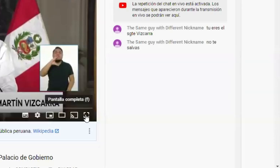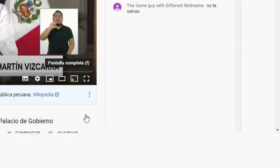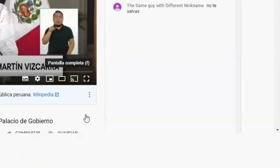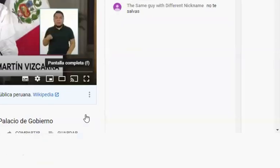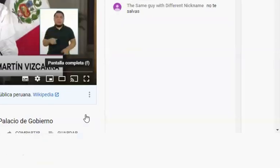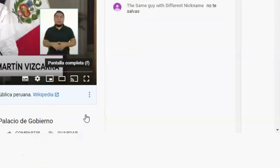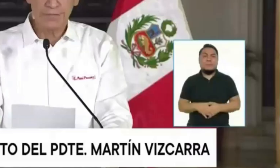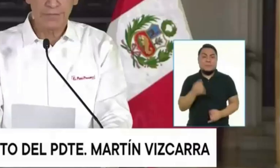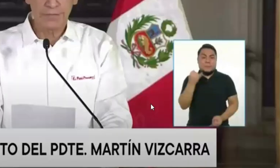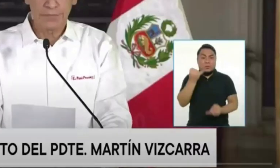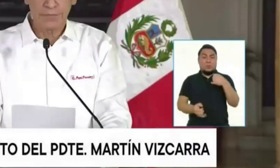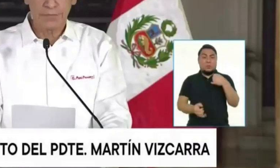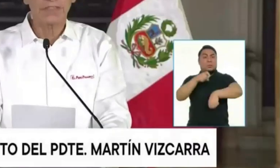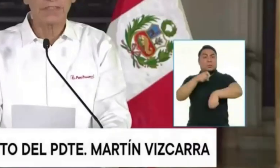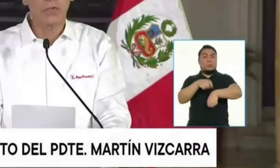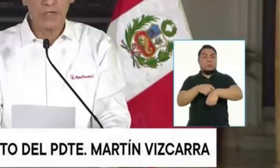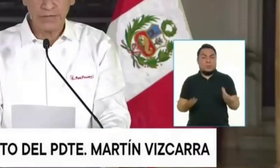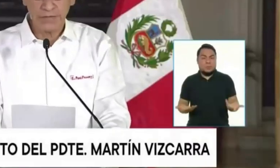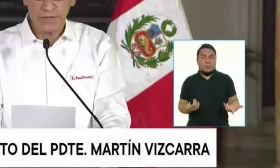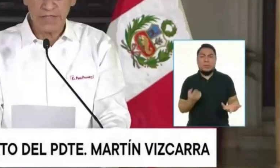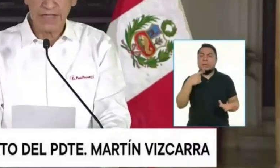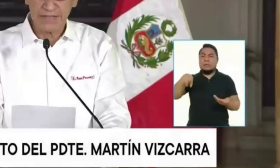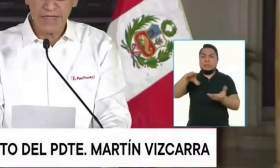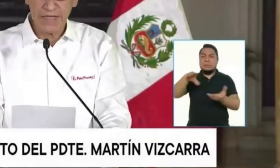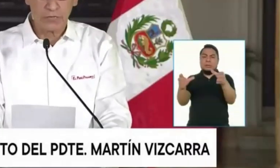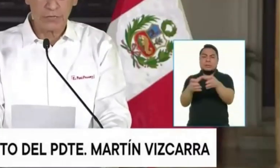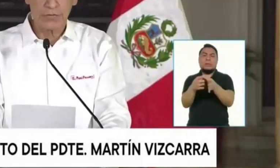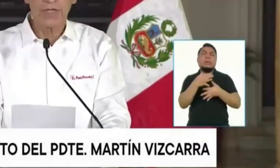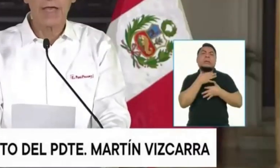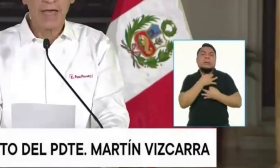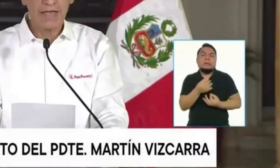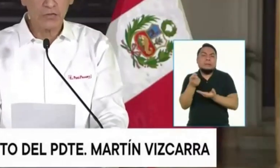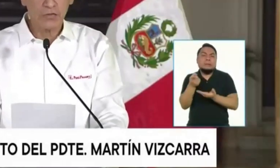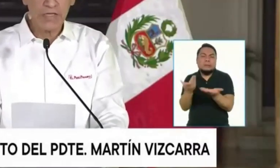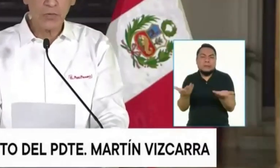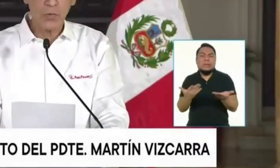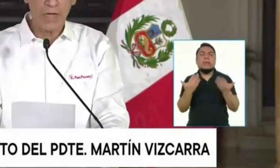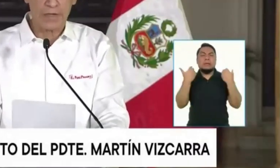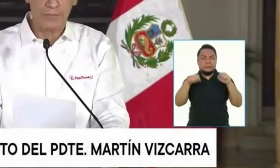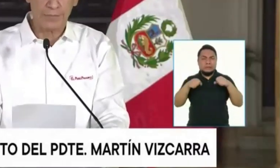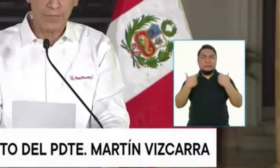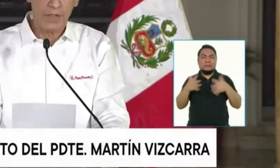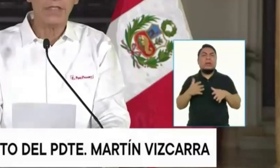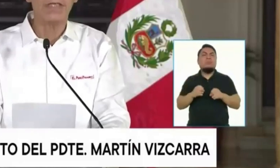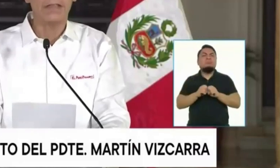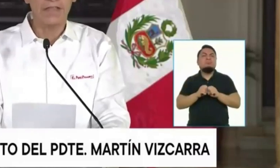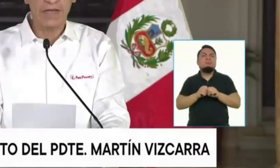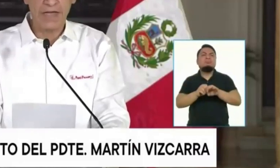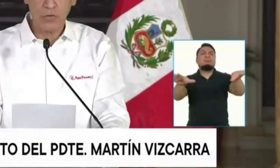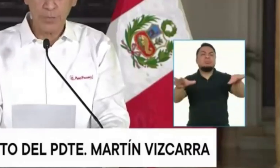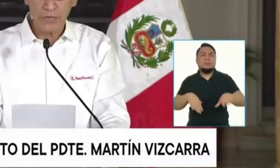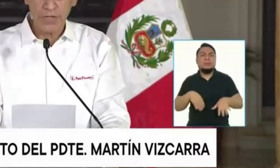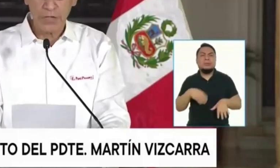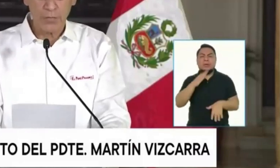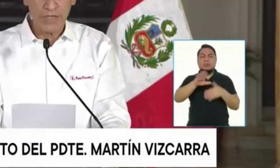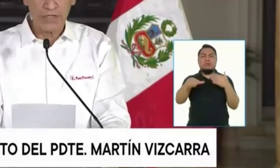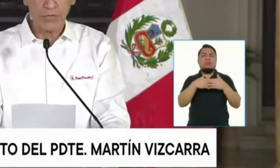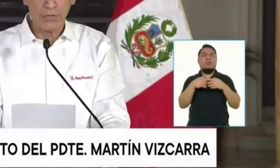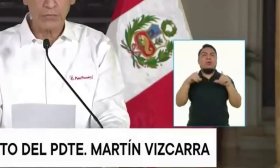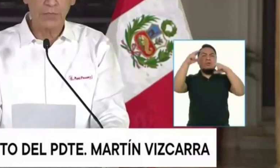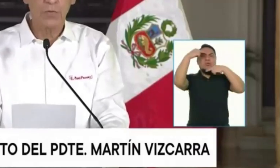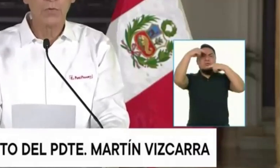tal parece que estos dos entes ya claudicaron y le dieron la orden a Merino de que baje la cabeza. Entonces, eso va a